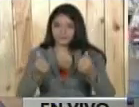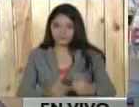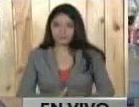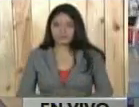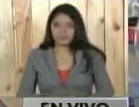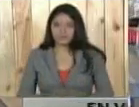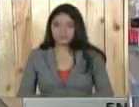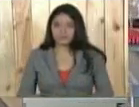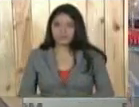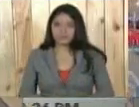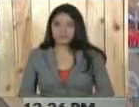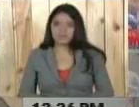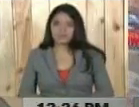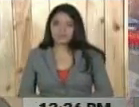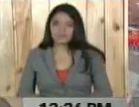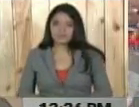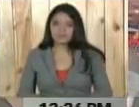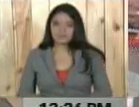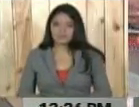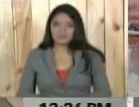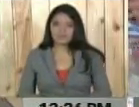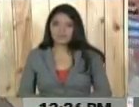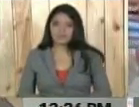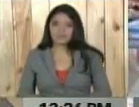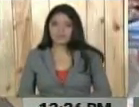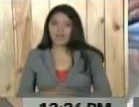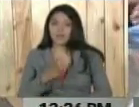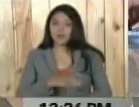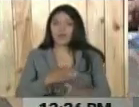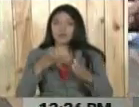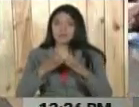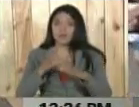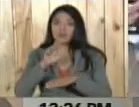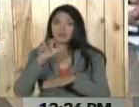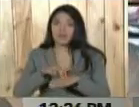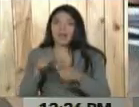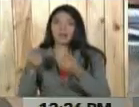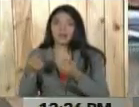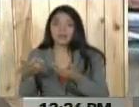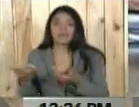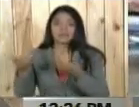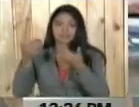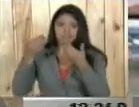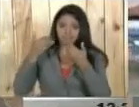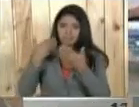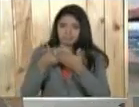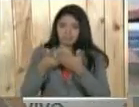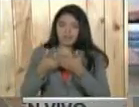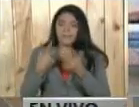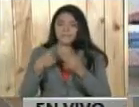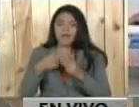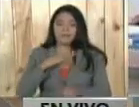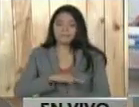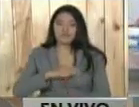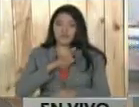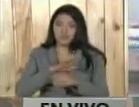A la luz de las recomendaciones estratégicas del Consejo Nacional de Economía, de la gran misión Abastecimiento